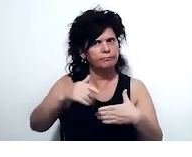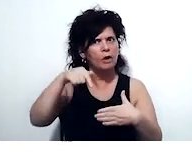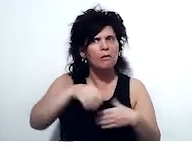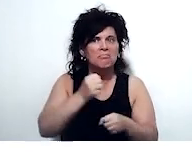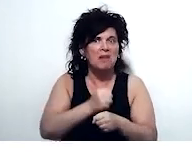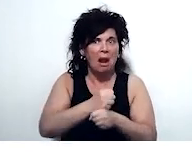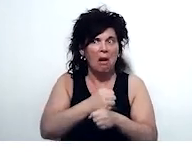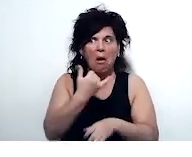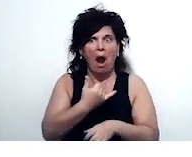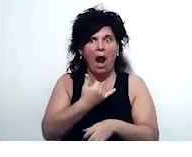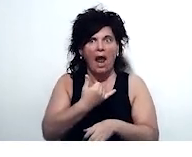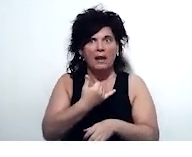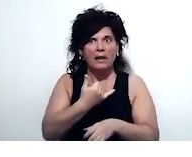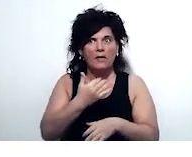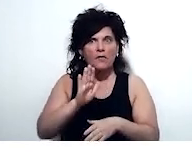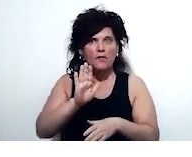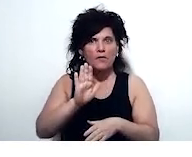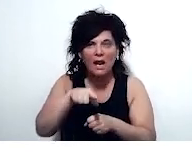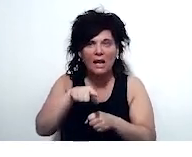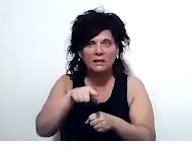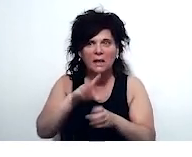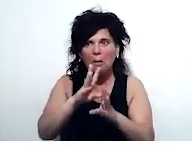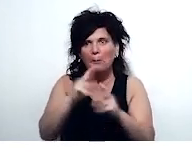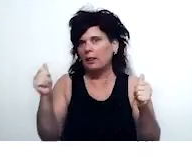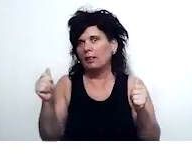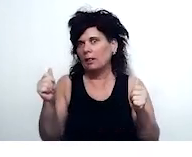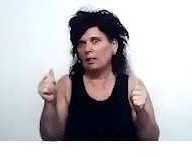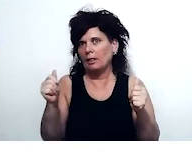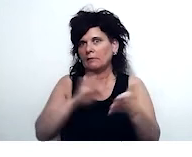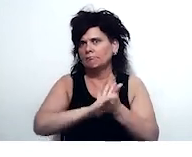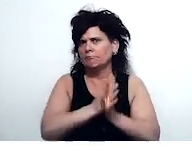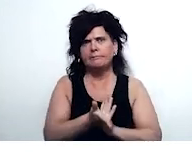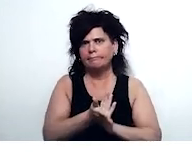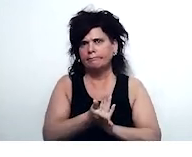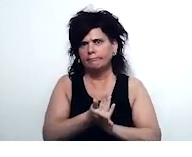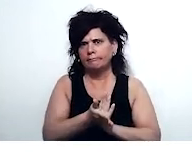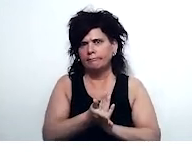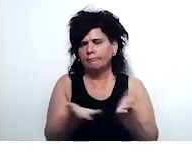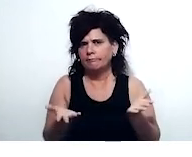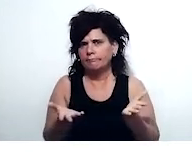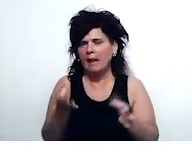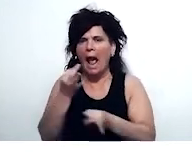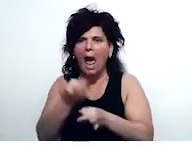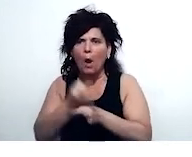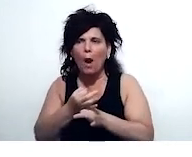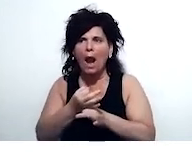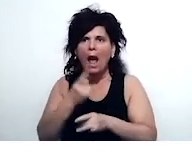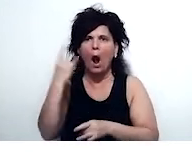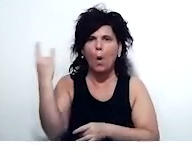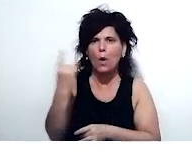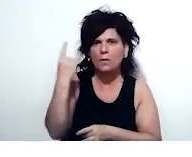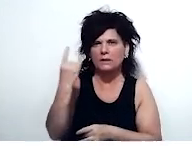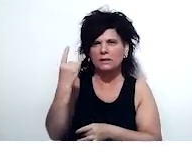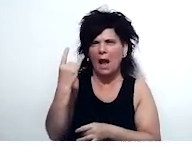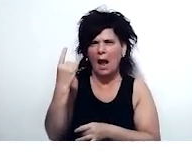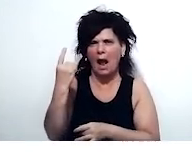existen, que dentro de poco tiempo no van a existir más. Y nadie, ninguna escuela ni ninguna universidad